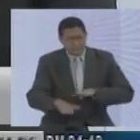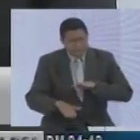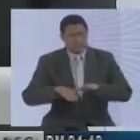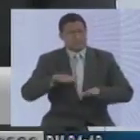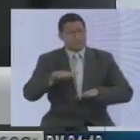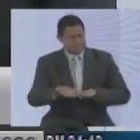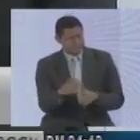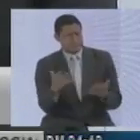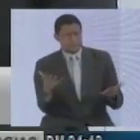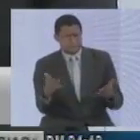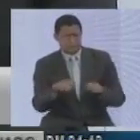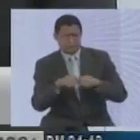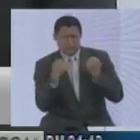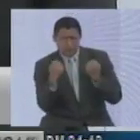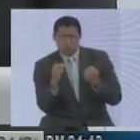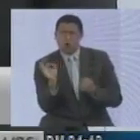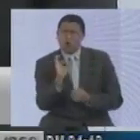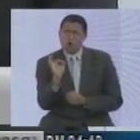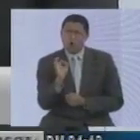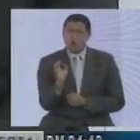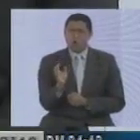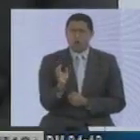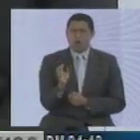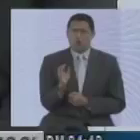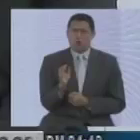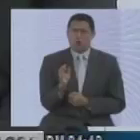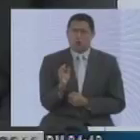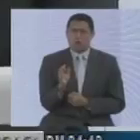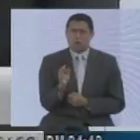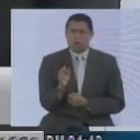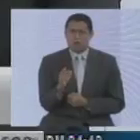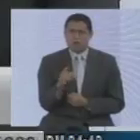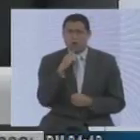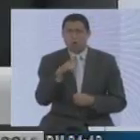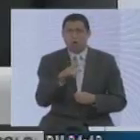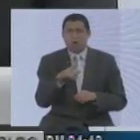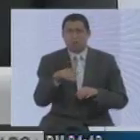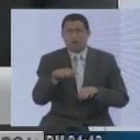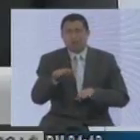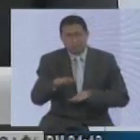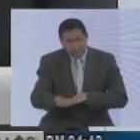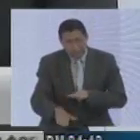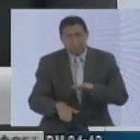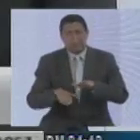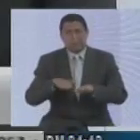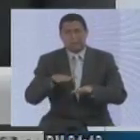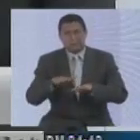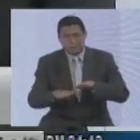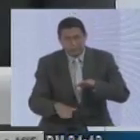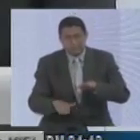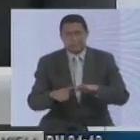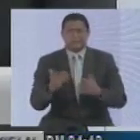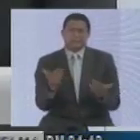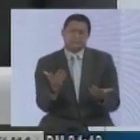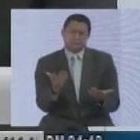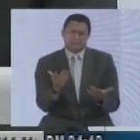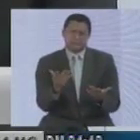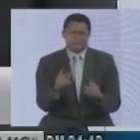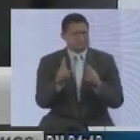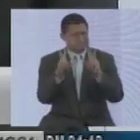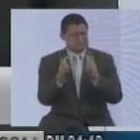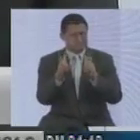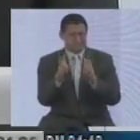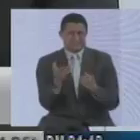con una fractura abierta o alguna lesión que lo hace claudicar lo pone a caminar de forma